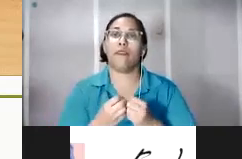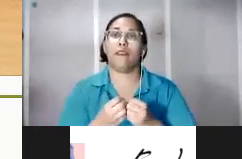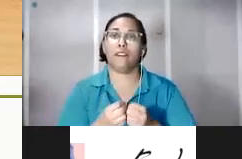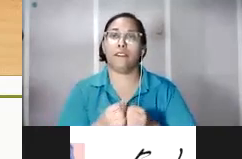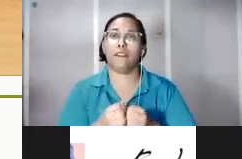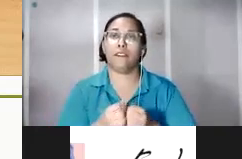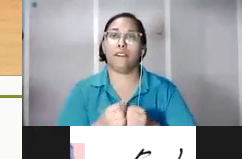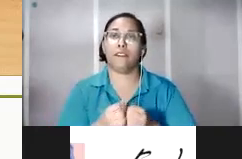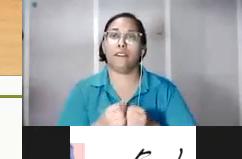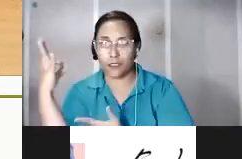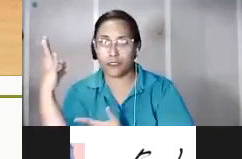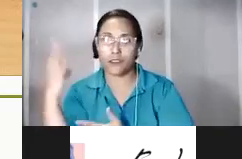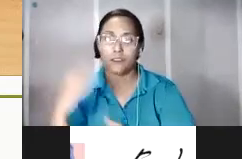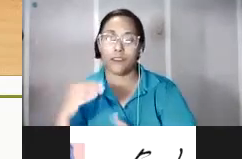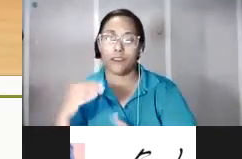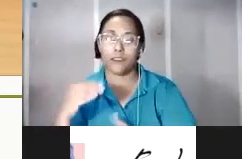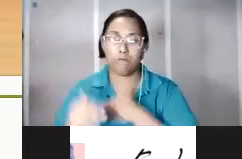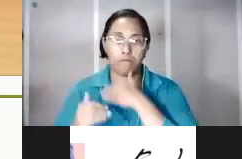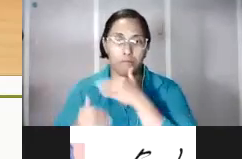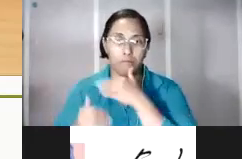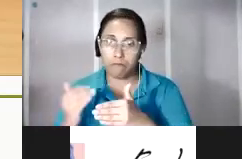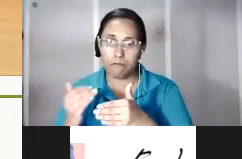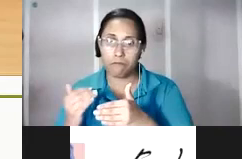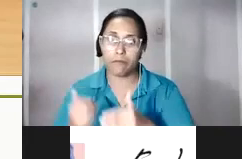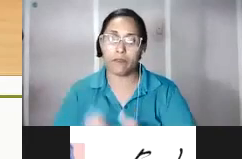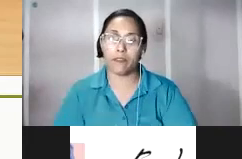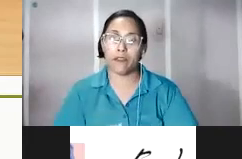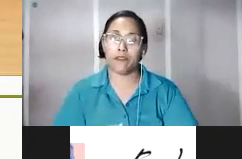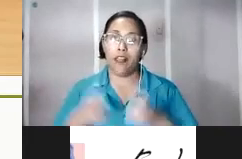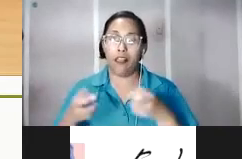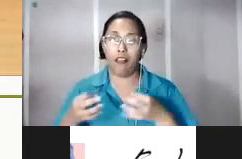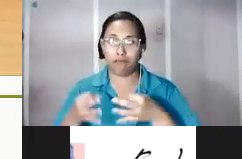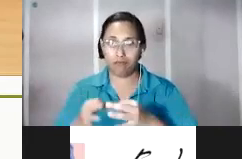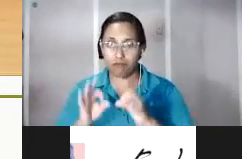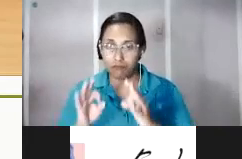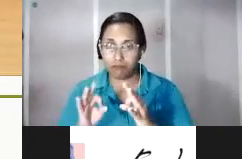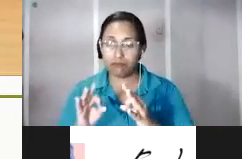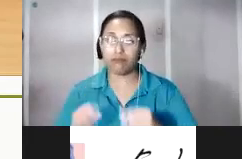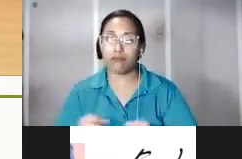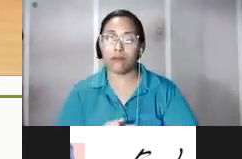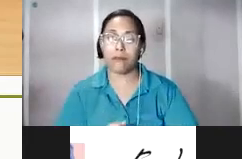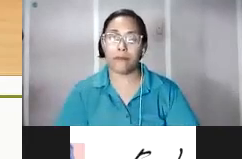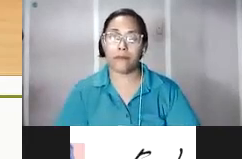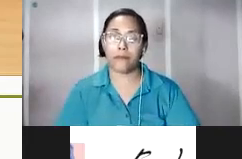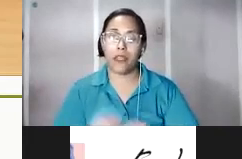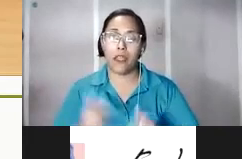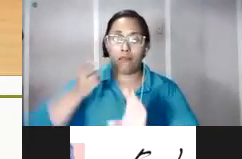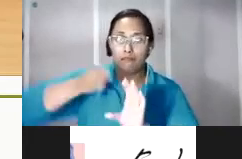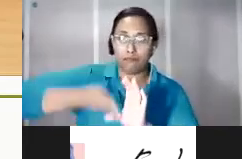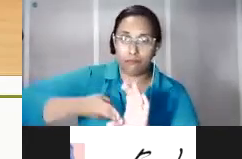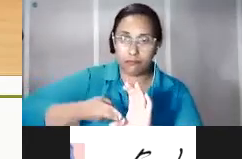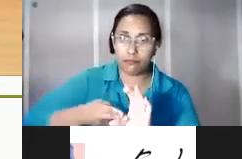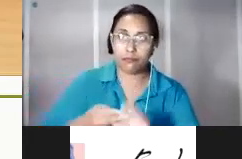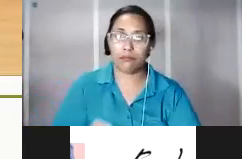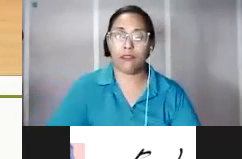gradualmente fueron restringiendo las formas de creatividad y participación de raíz